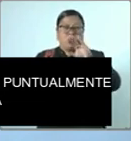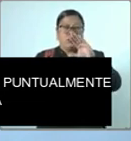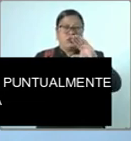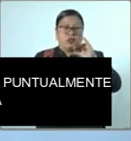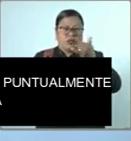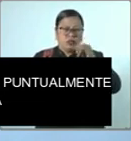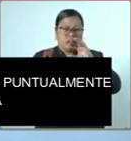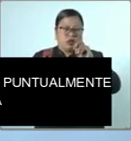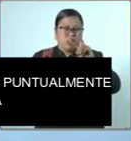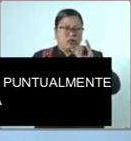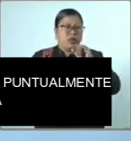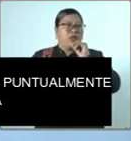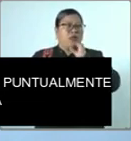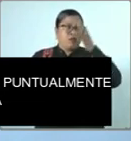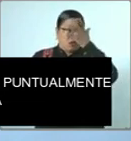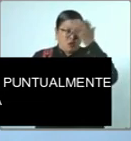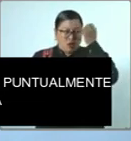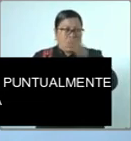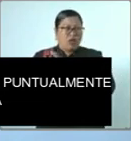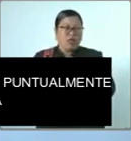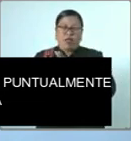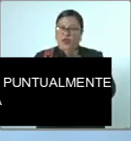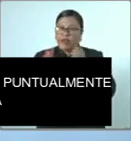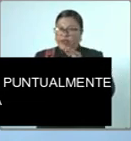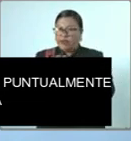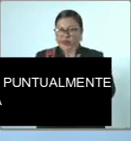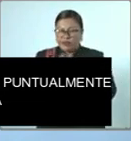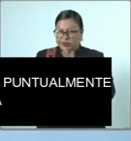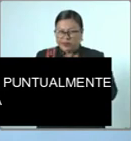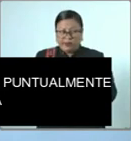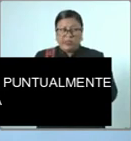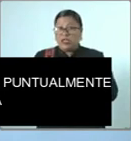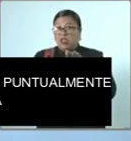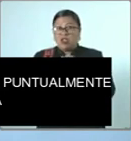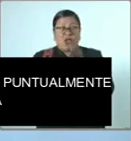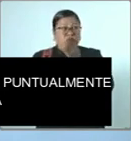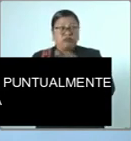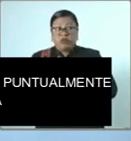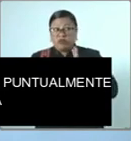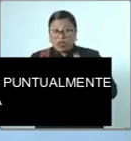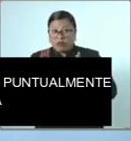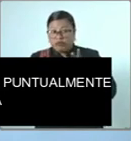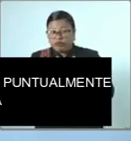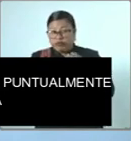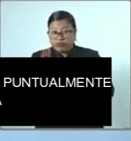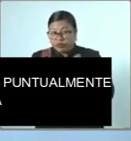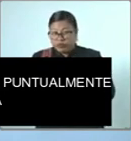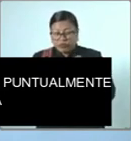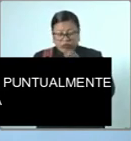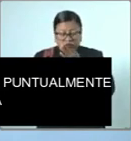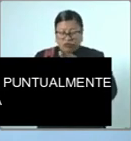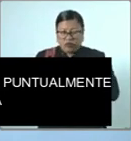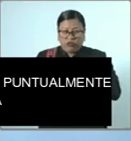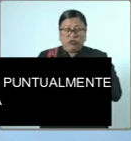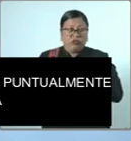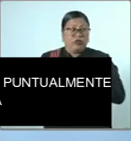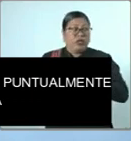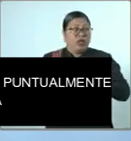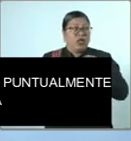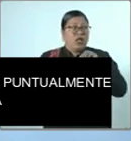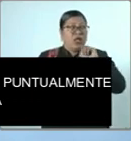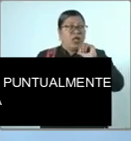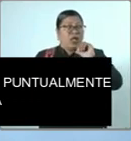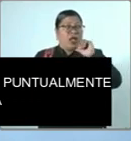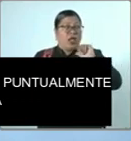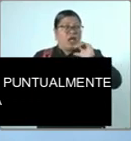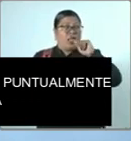se encuentra sin energía eléctrica. No han reportado hasta el momento si ya se restableció. En la zona de San Juan Atlatlauca,